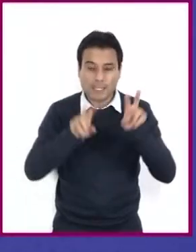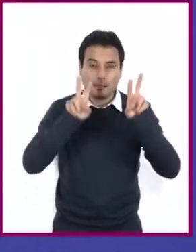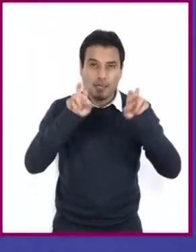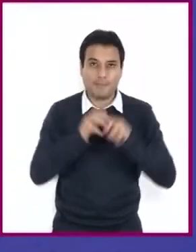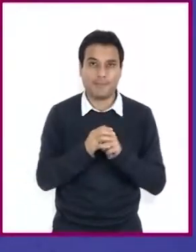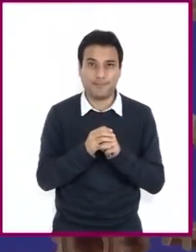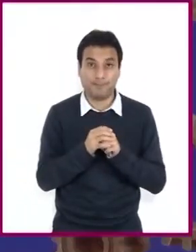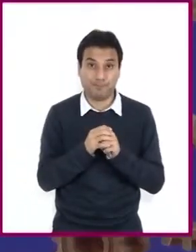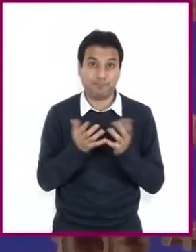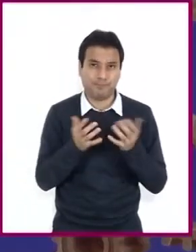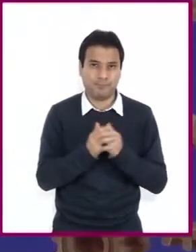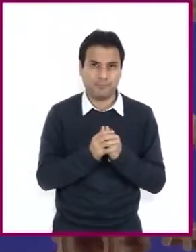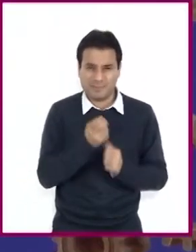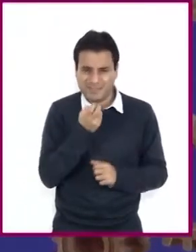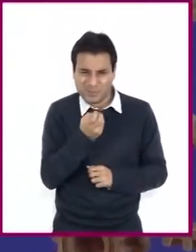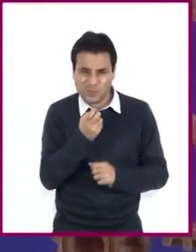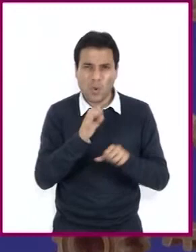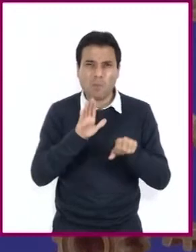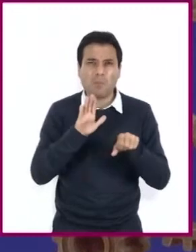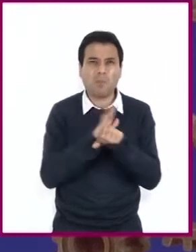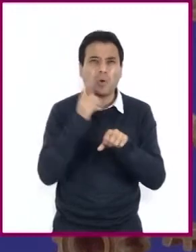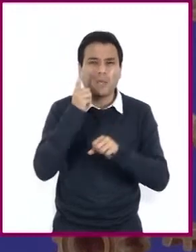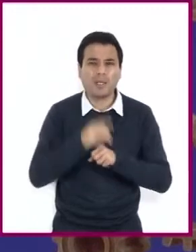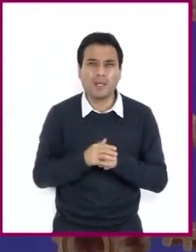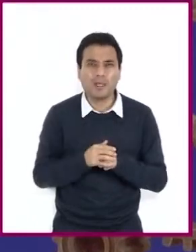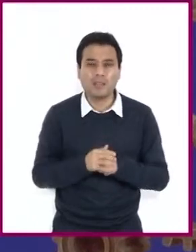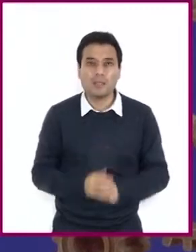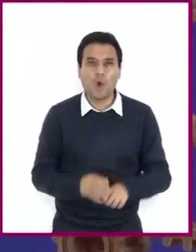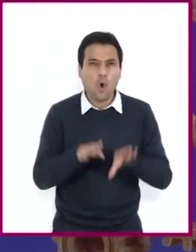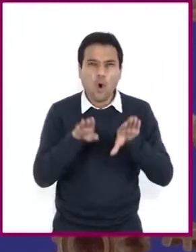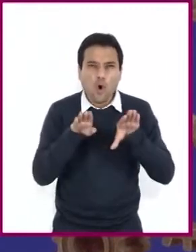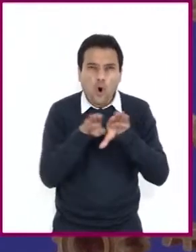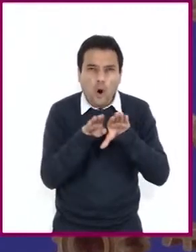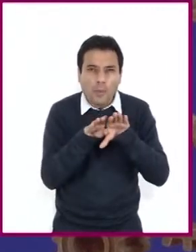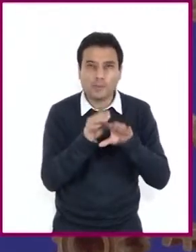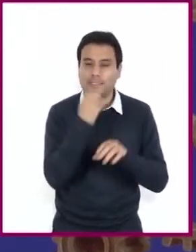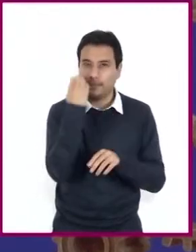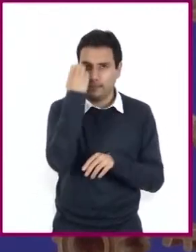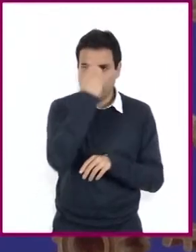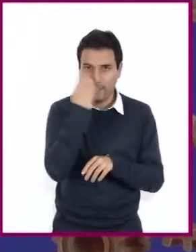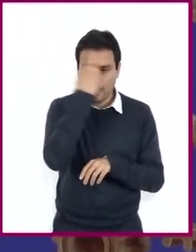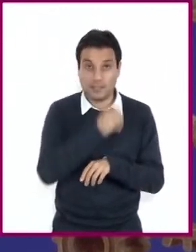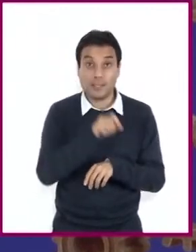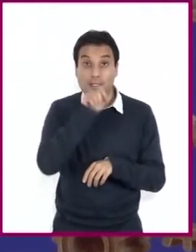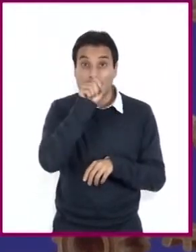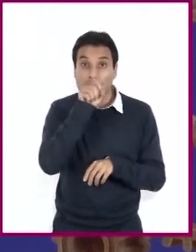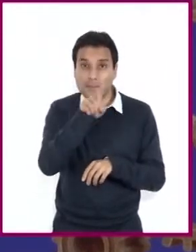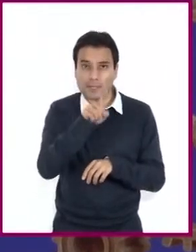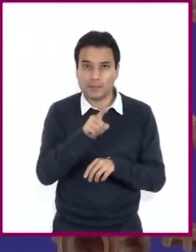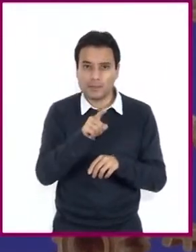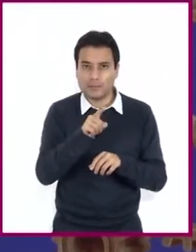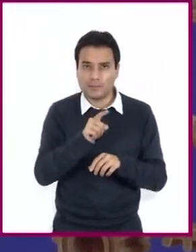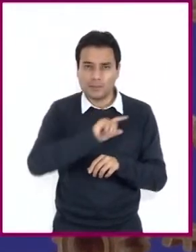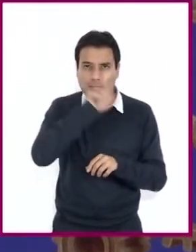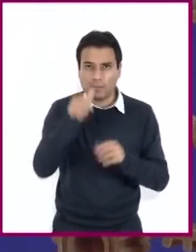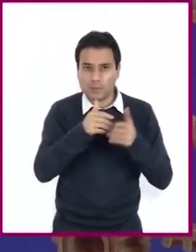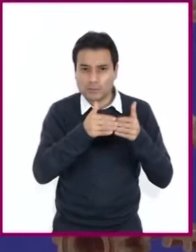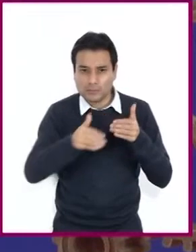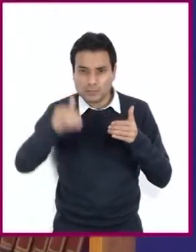decir, por qué sucede y cómo sucede, además de sus efectos, es decir, qué